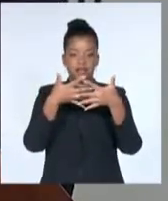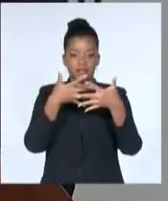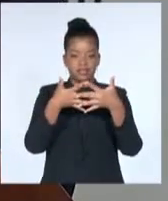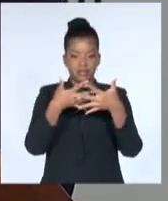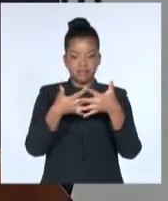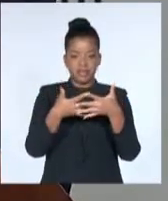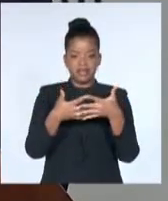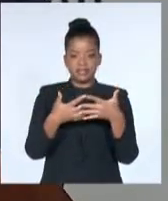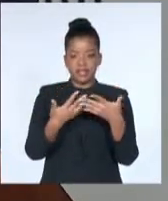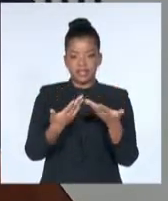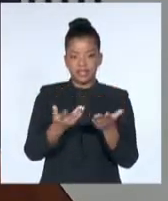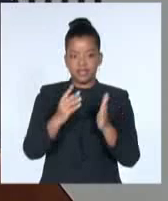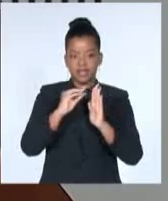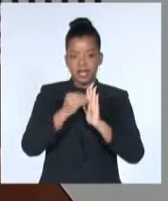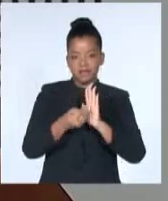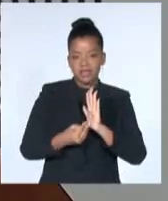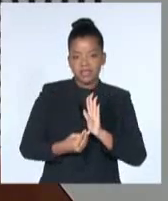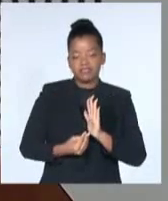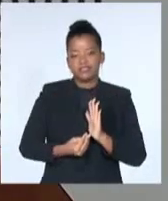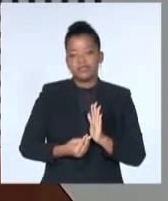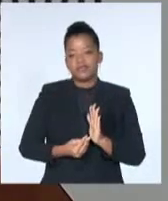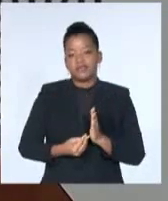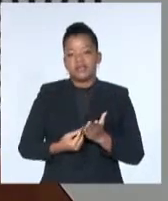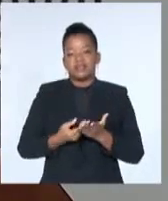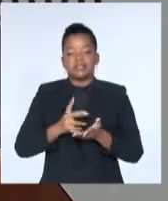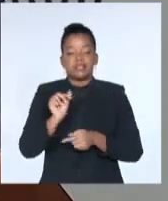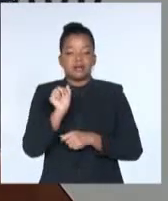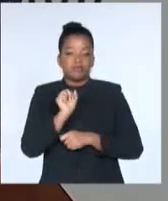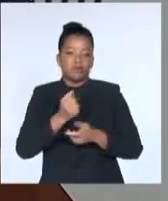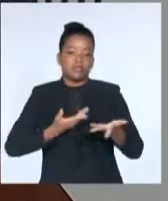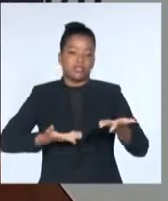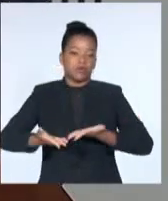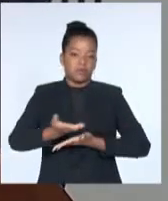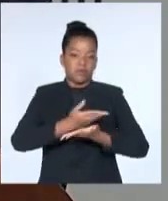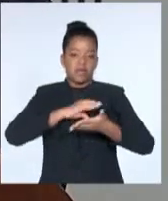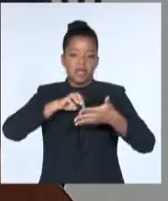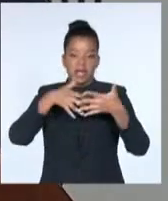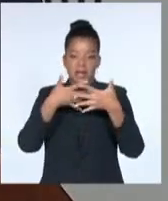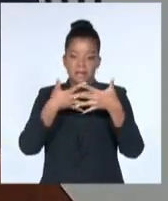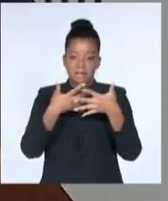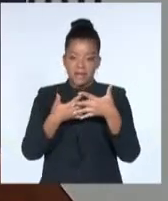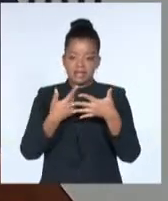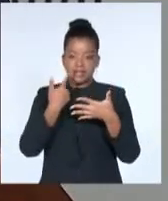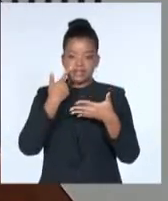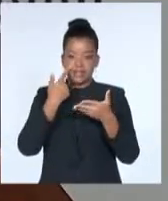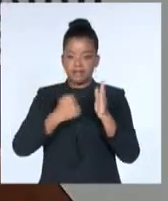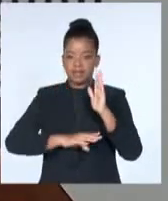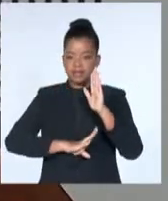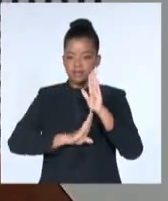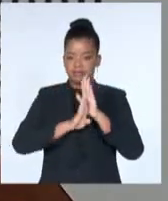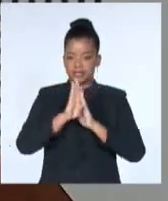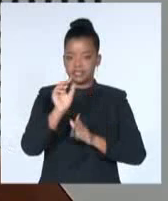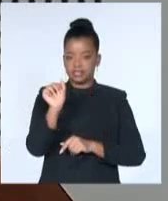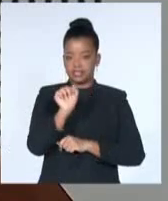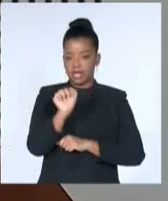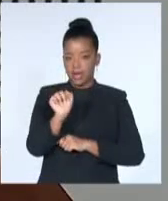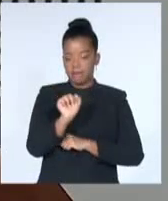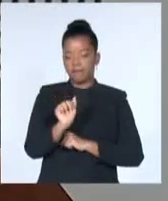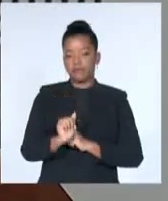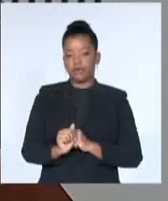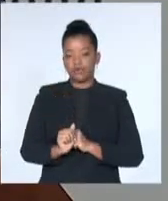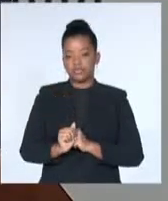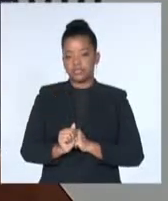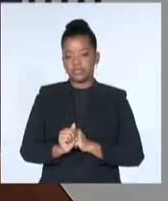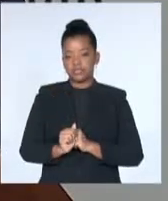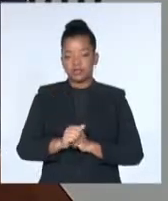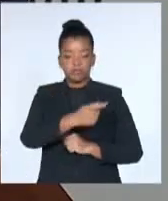aplicaciones de transporte compartido. Estas empresas han revolucionado el sector de transporte urbano